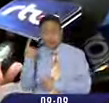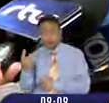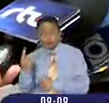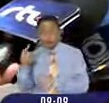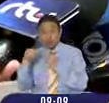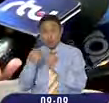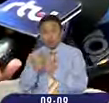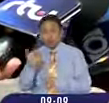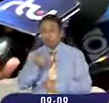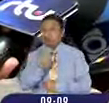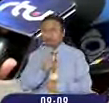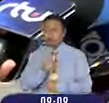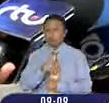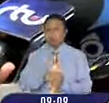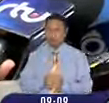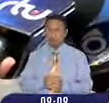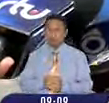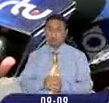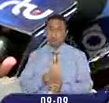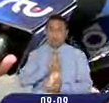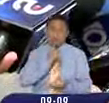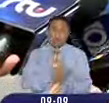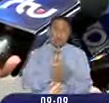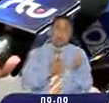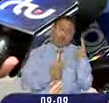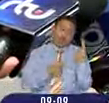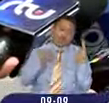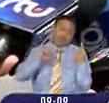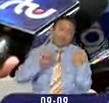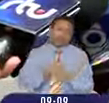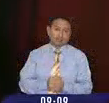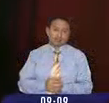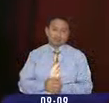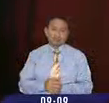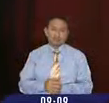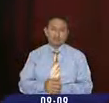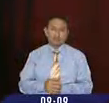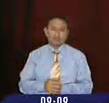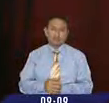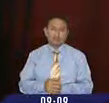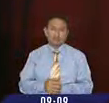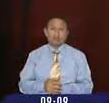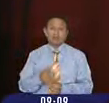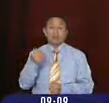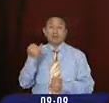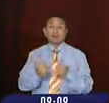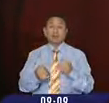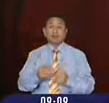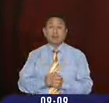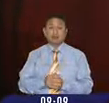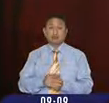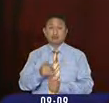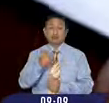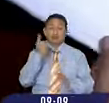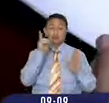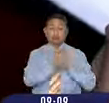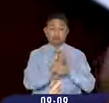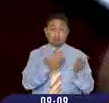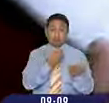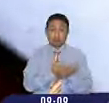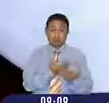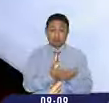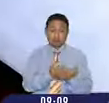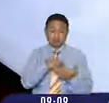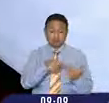con un solo movimiento político, que sí hay que está más involucrado. Finalizaron señalando que de constatarse estas denuncias tendrían